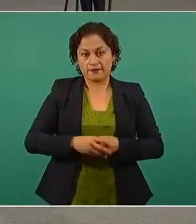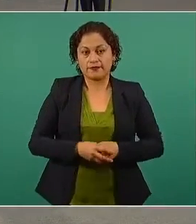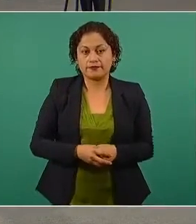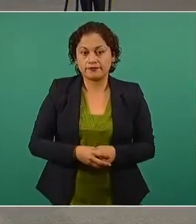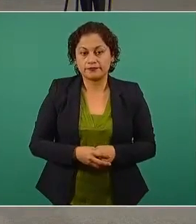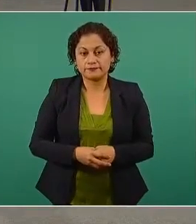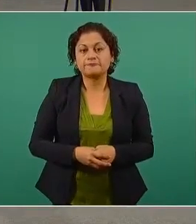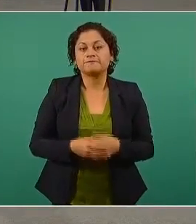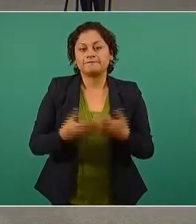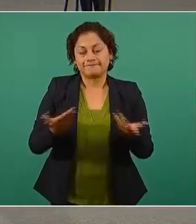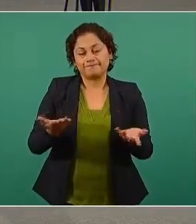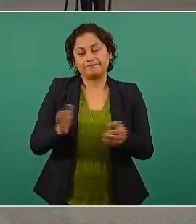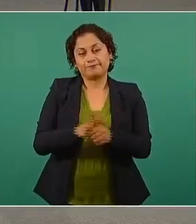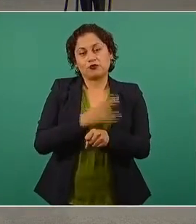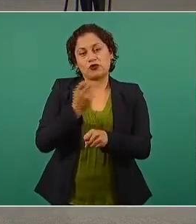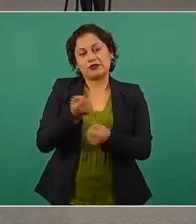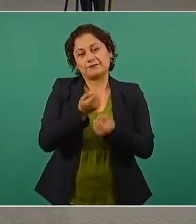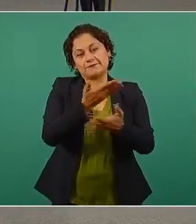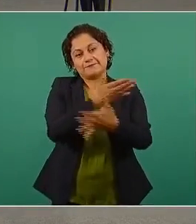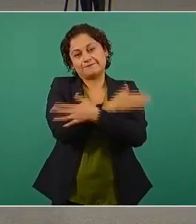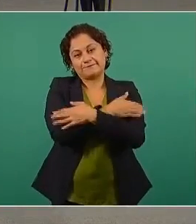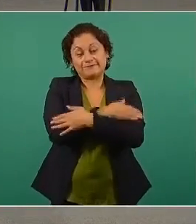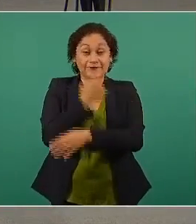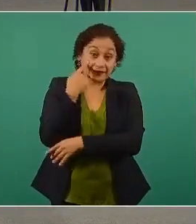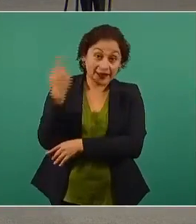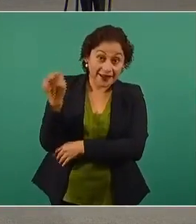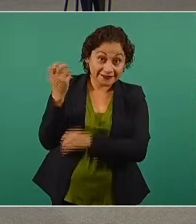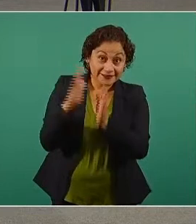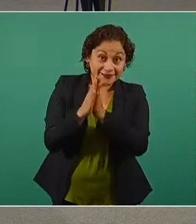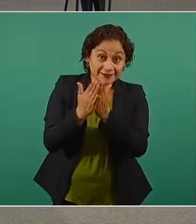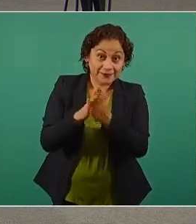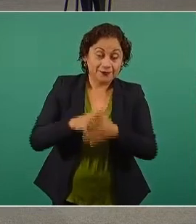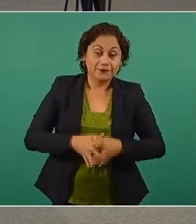Entonces también un abrazo. Este es el libro.